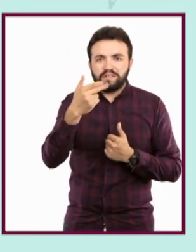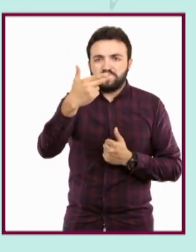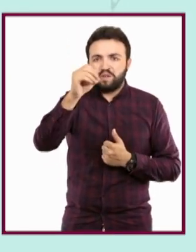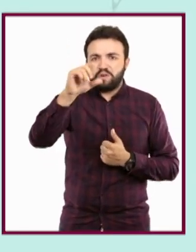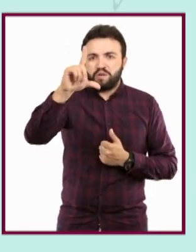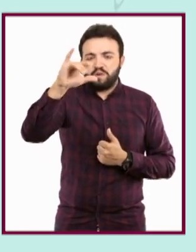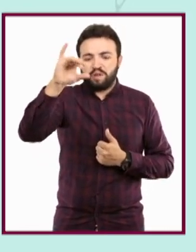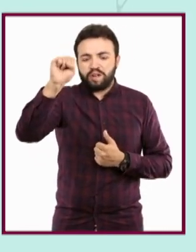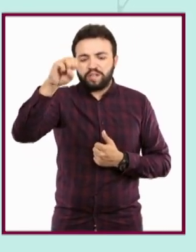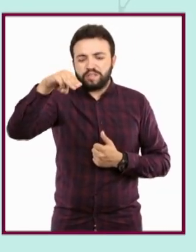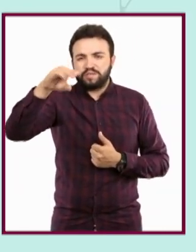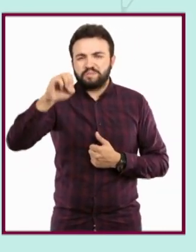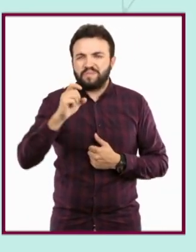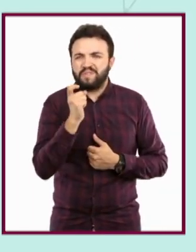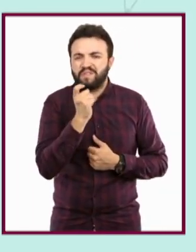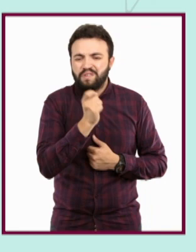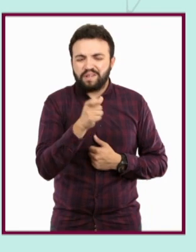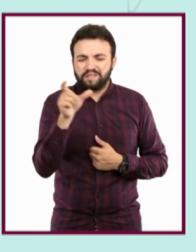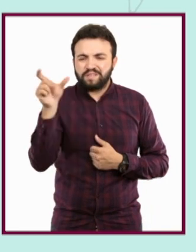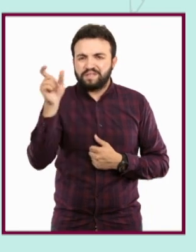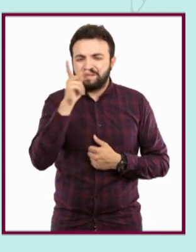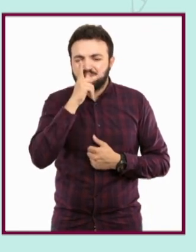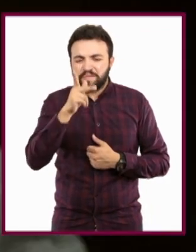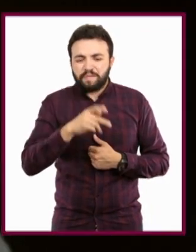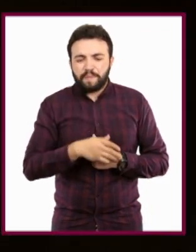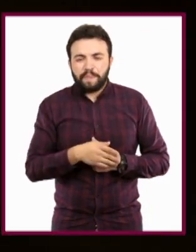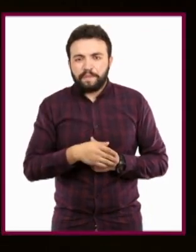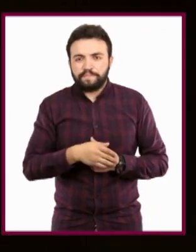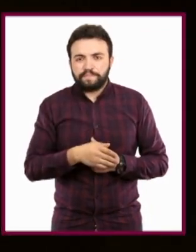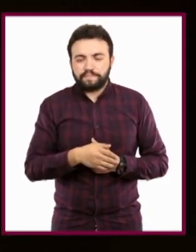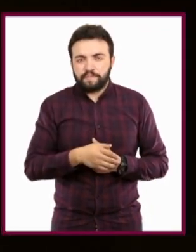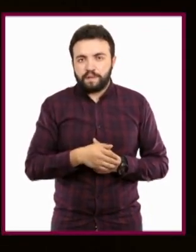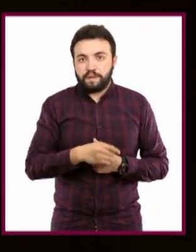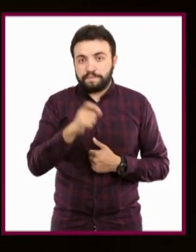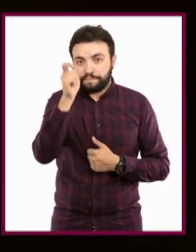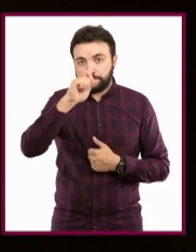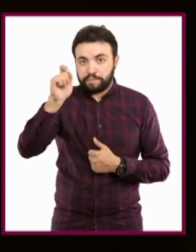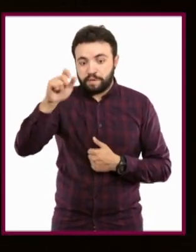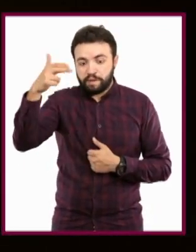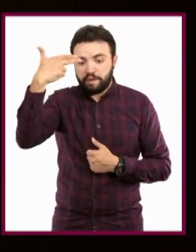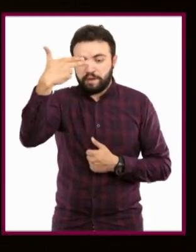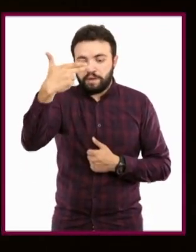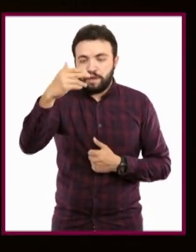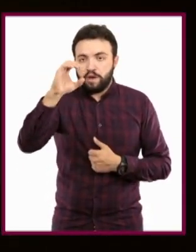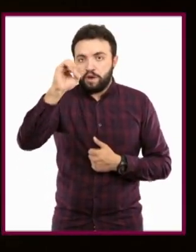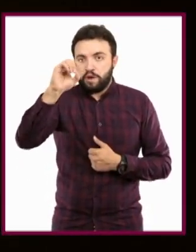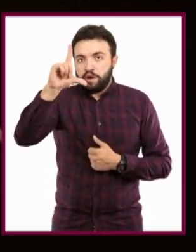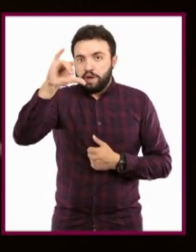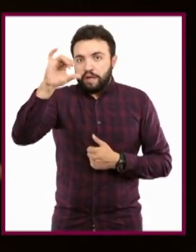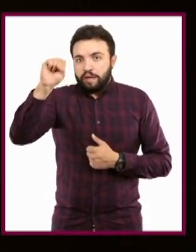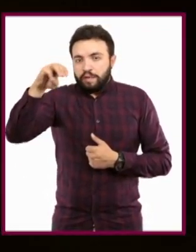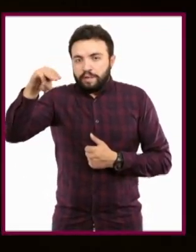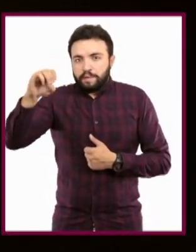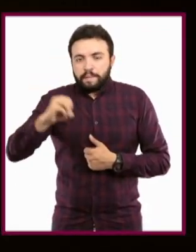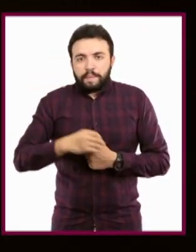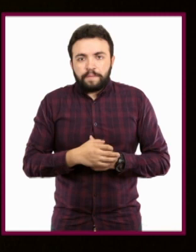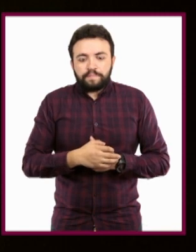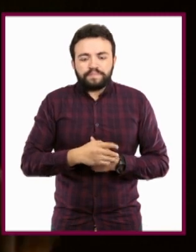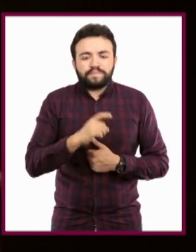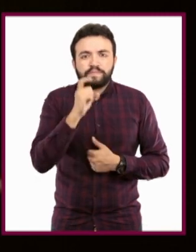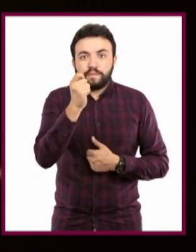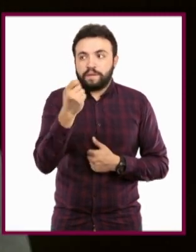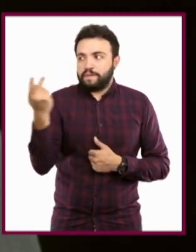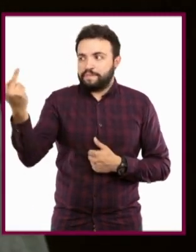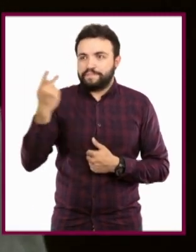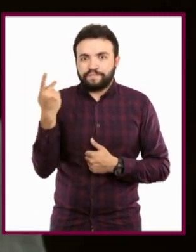Y ustedes se preguntarán, ¿qué es eso del holismo? Se escribe con H. Pues tiene que ver con lo que hacemos